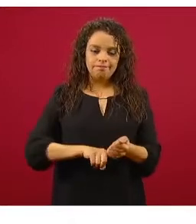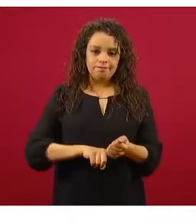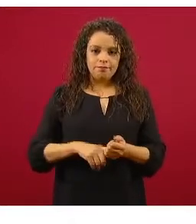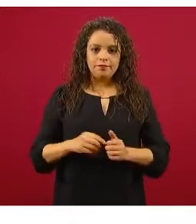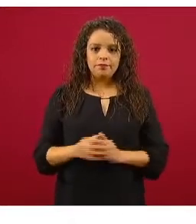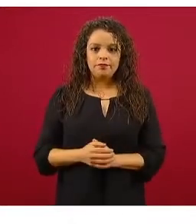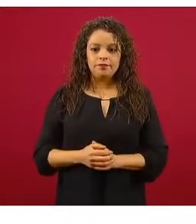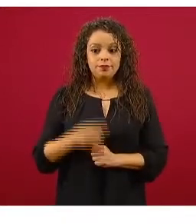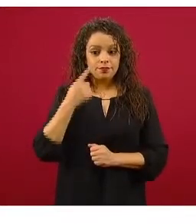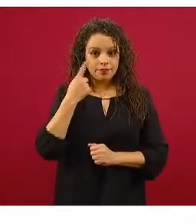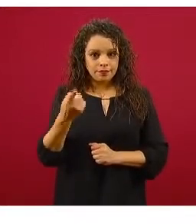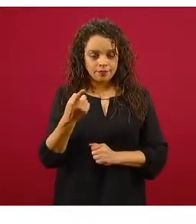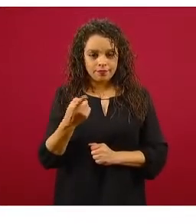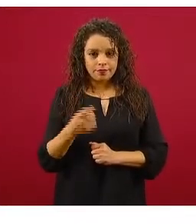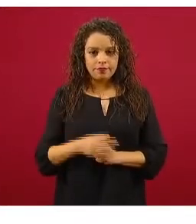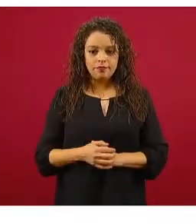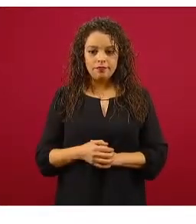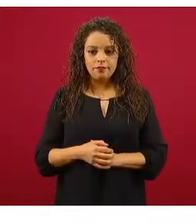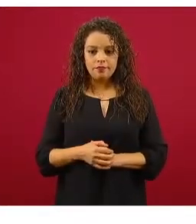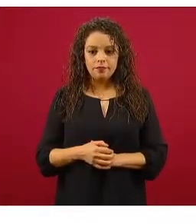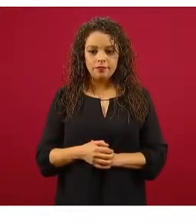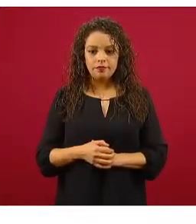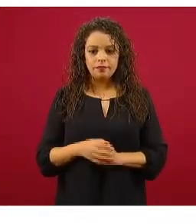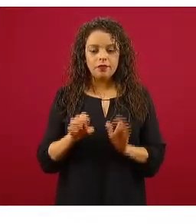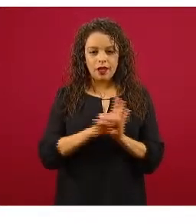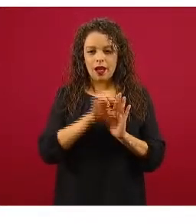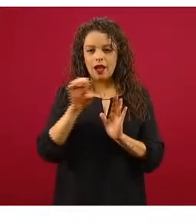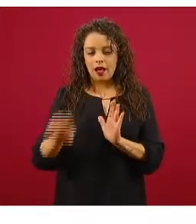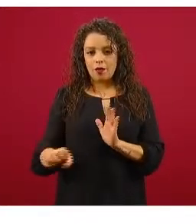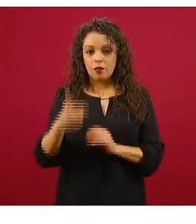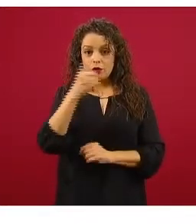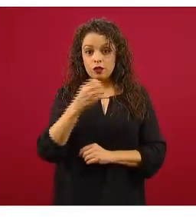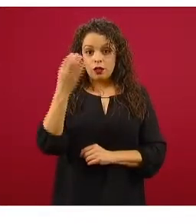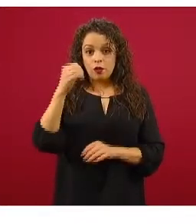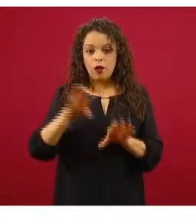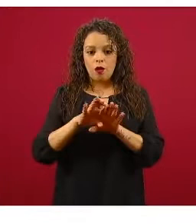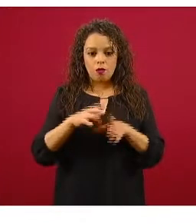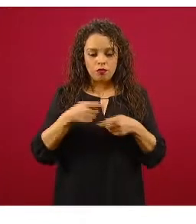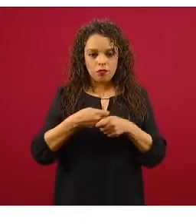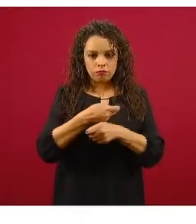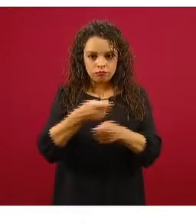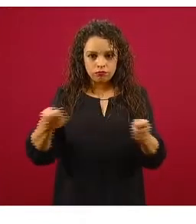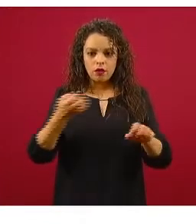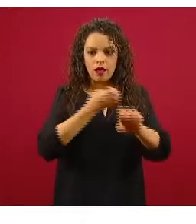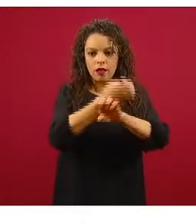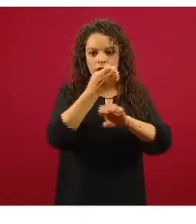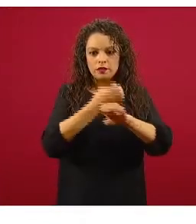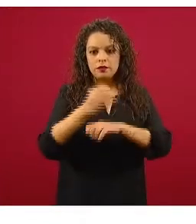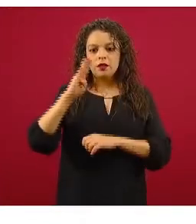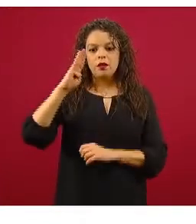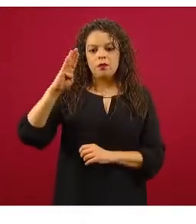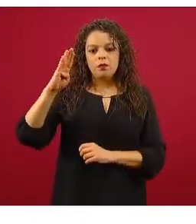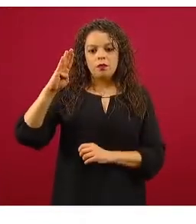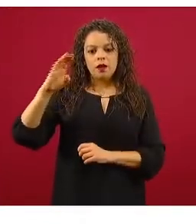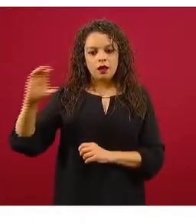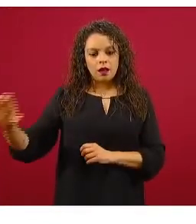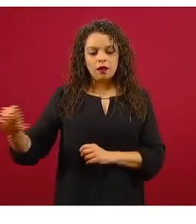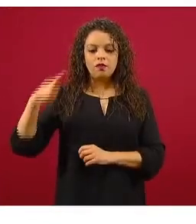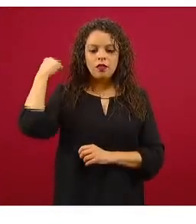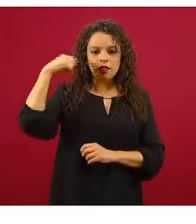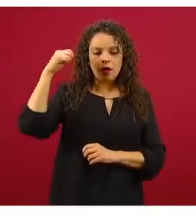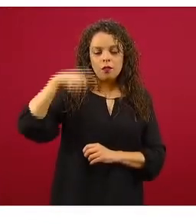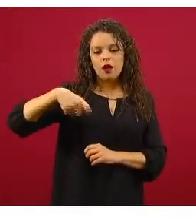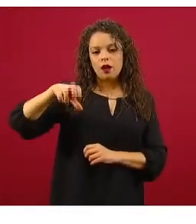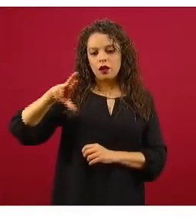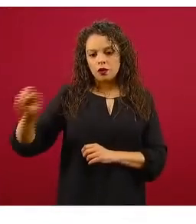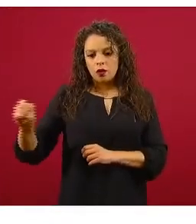ejemplo de cómo se dispersaron estos 109 ventiladores entre los estados de Baja California, Tabasco, Quintana Roo, y